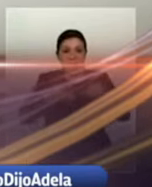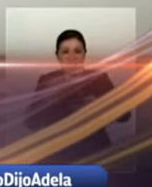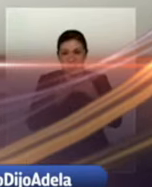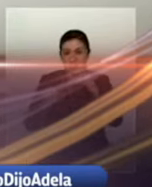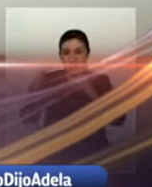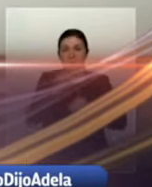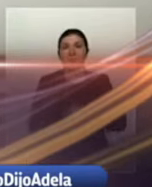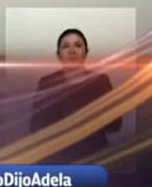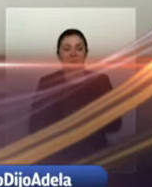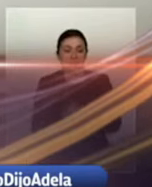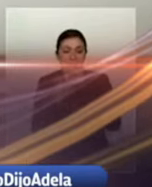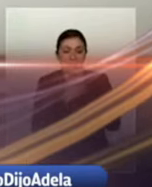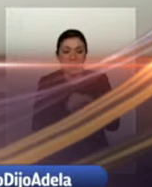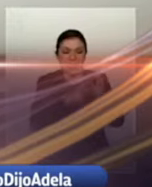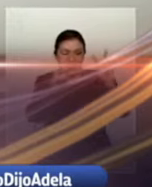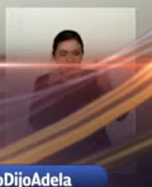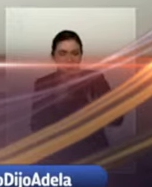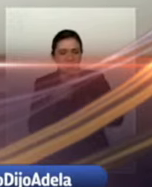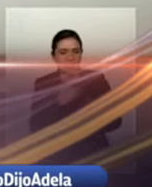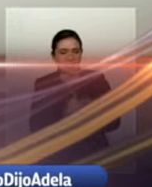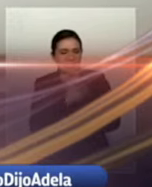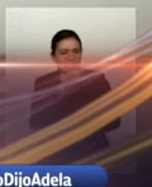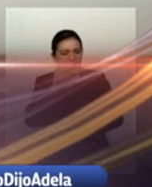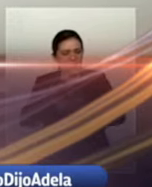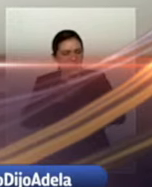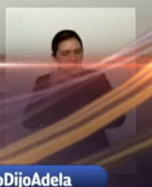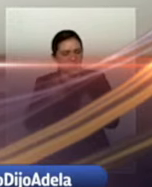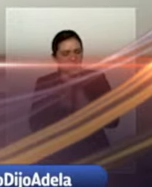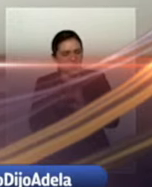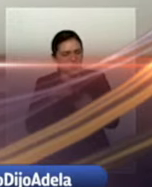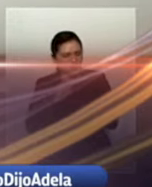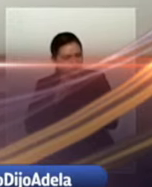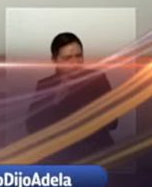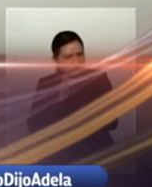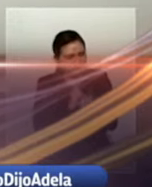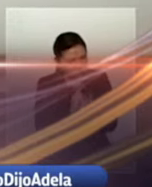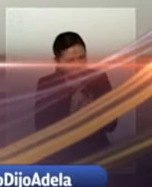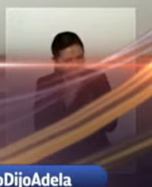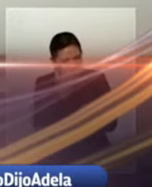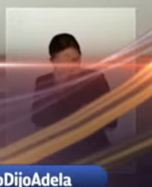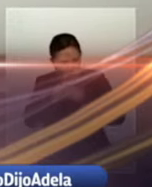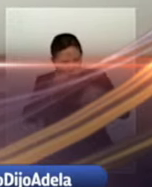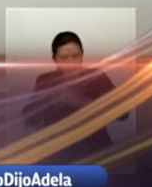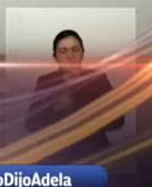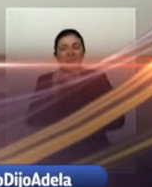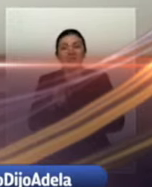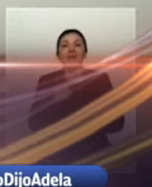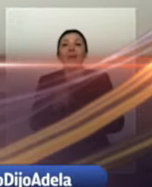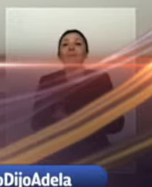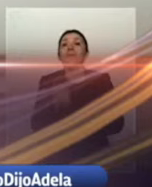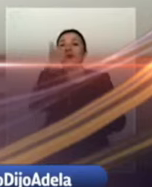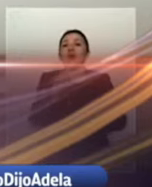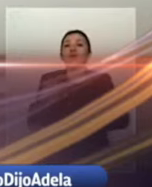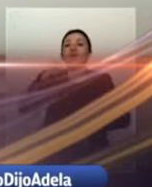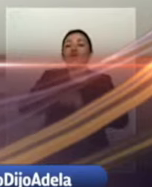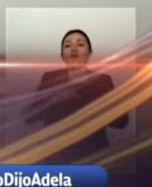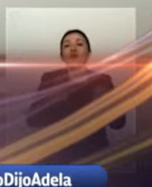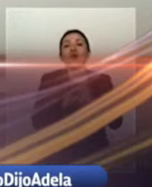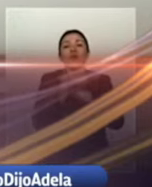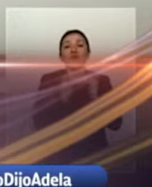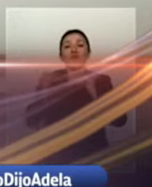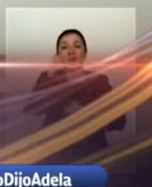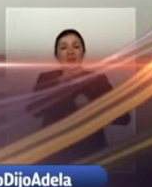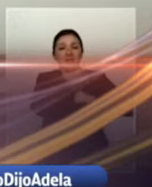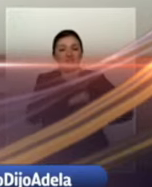agrado del presidente de la Corte. Ni creo que se atreva a operar en mi contra en aquellos asuntos donde él no tengo ni interés. Entonces yo en eso estoy